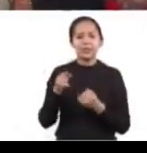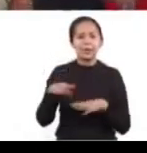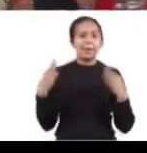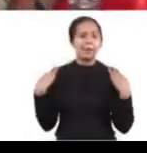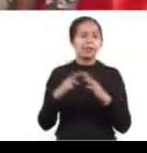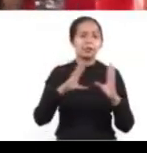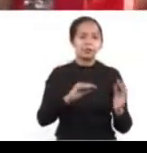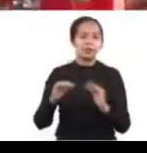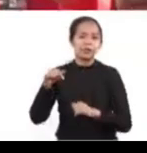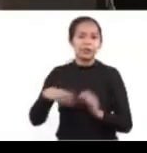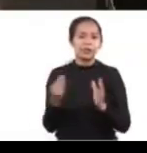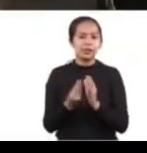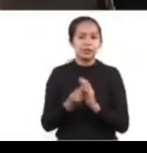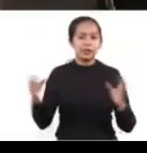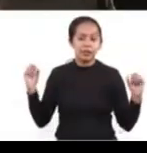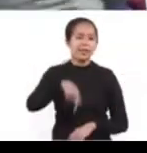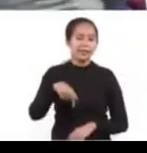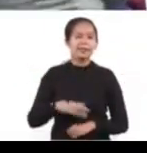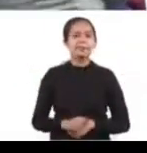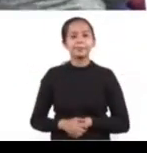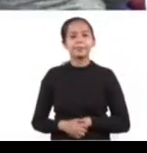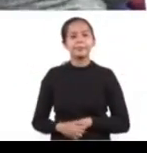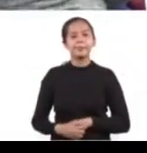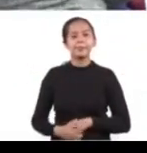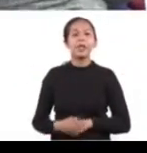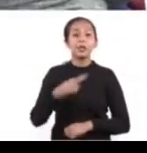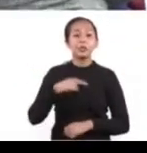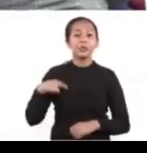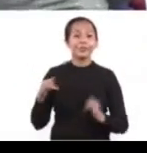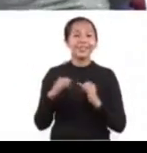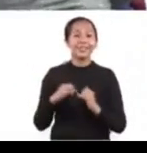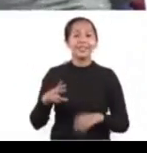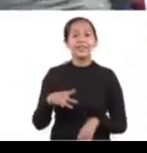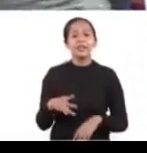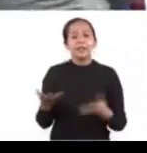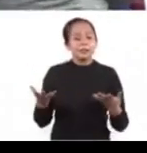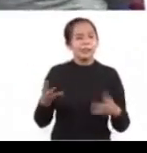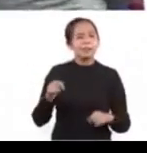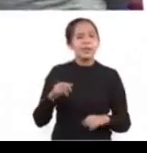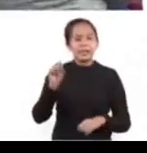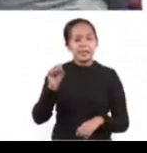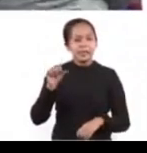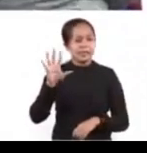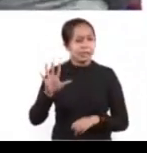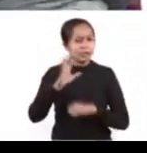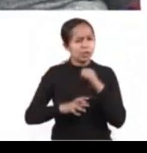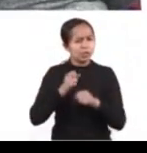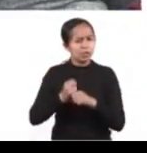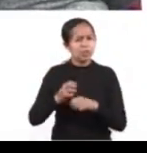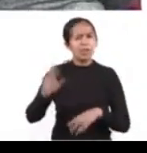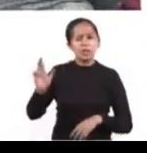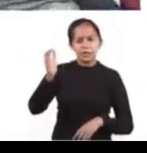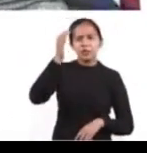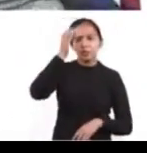esta clase magistral de box de la Ciudad de México. En Guinness World Records nos encontramos desde más de 65 años al archivo